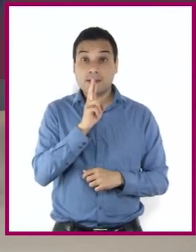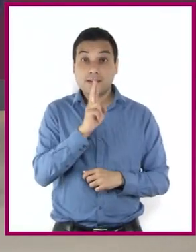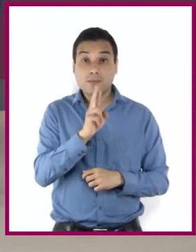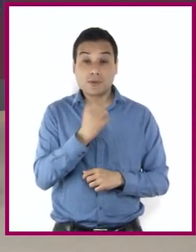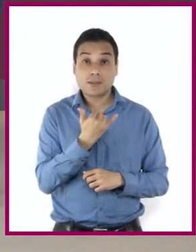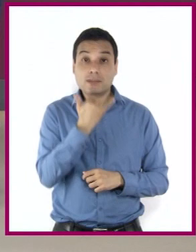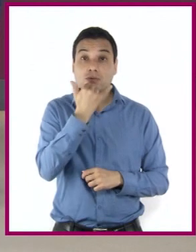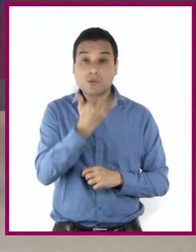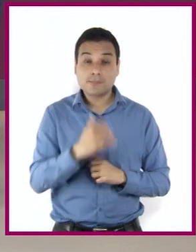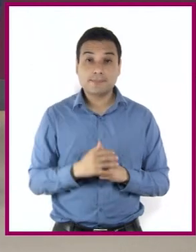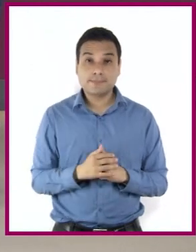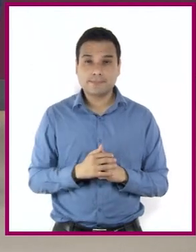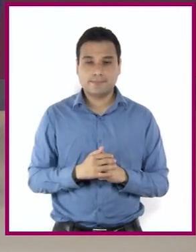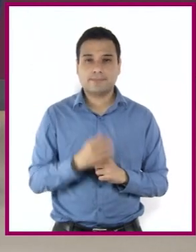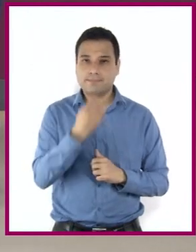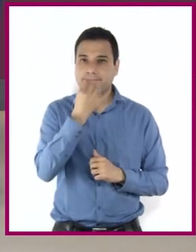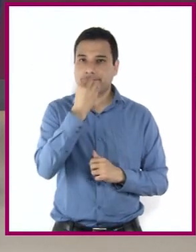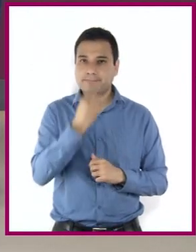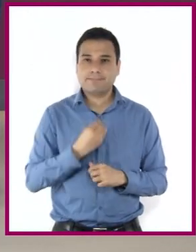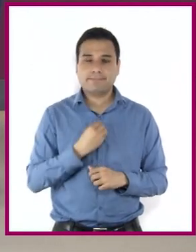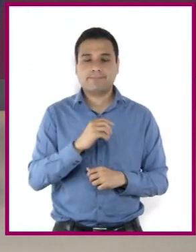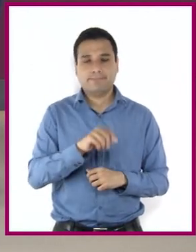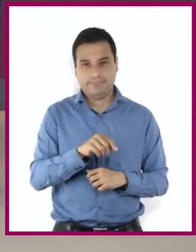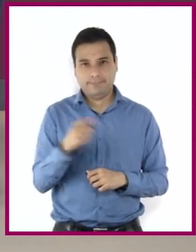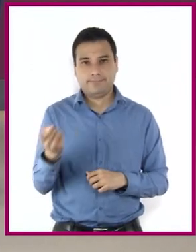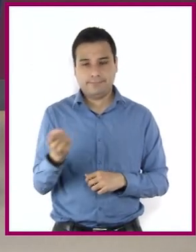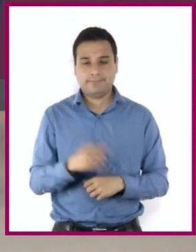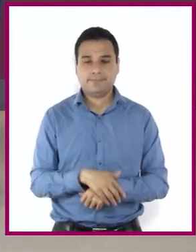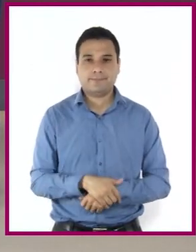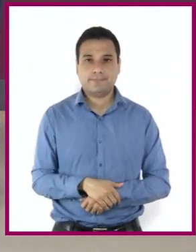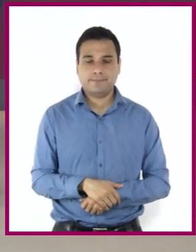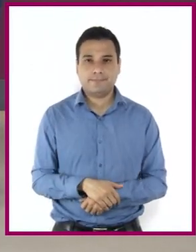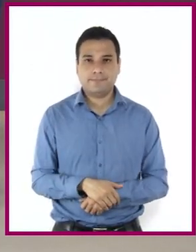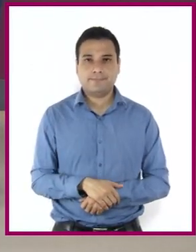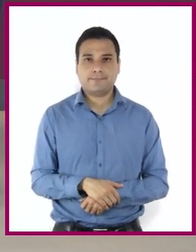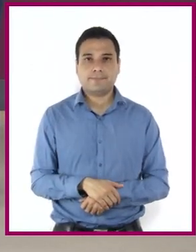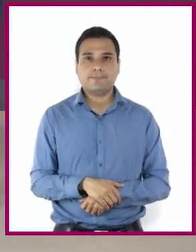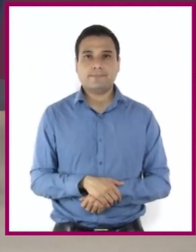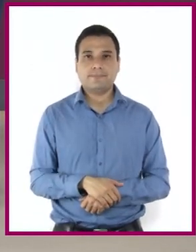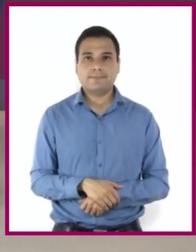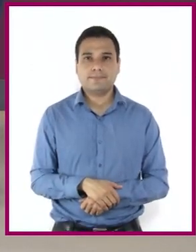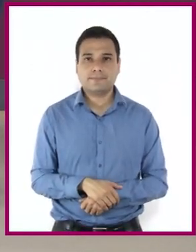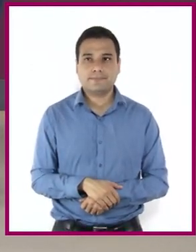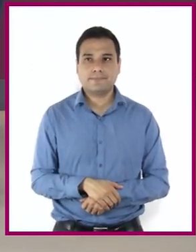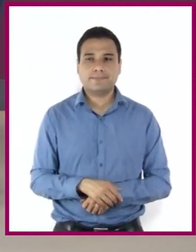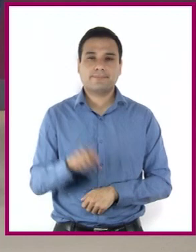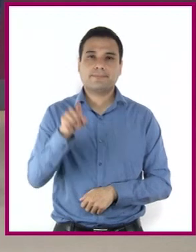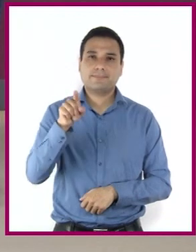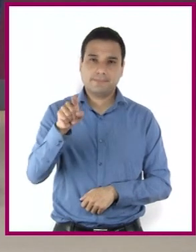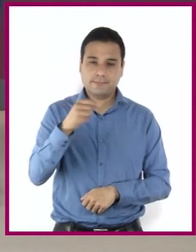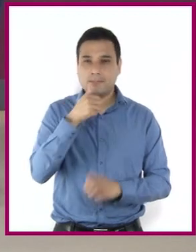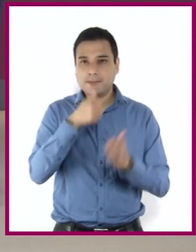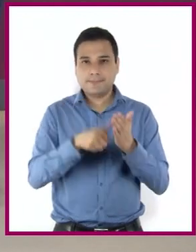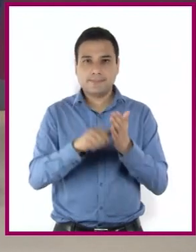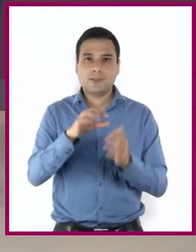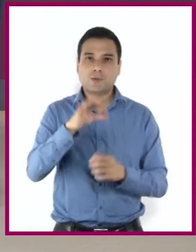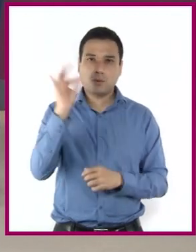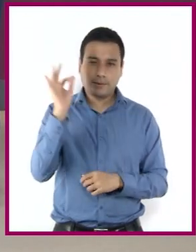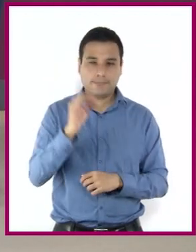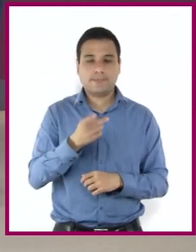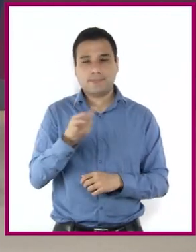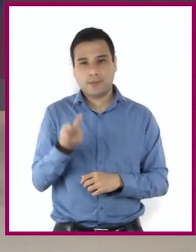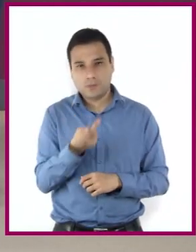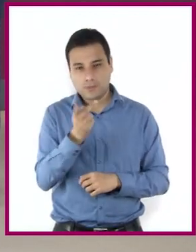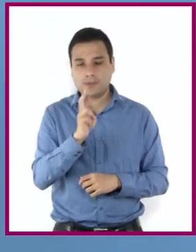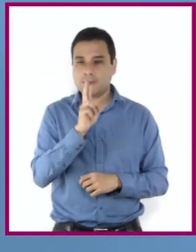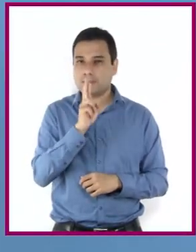incorrecta, será el turno del siguiente participante, quien deberá elegir a su vez un sobre y continuar con